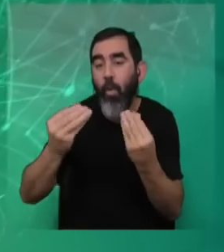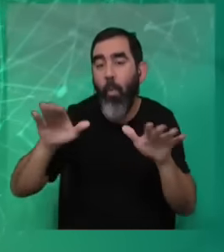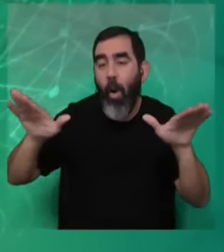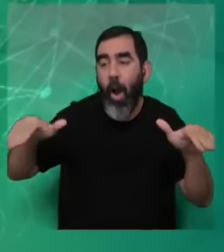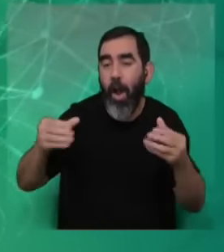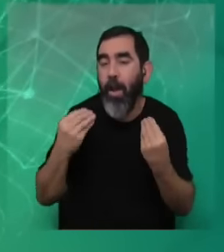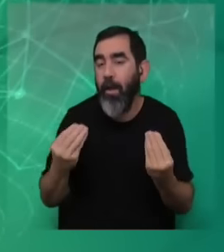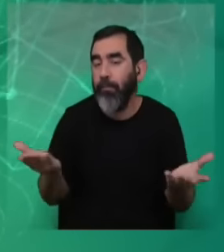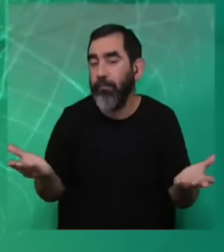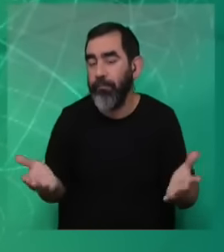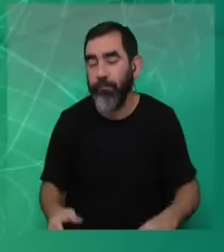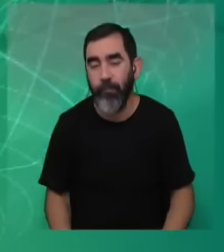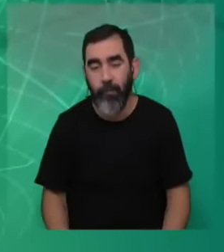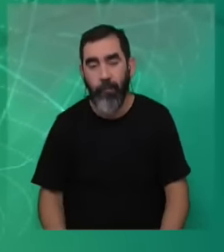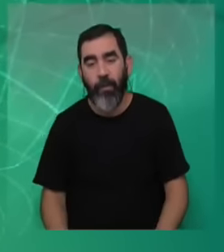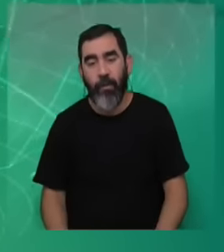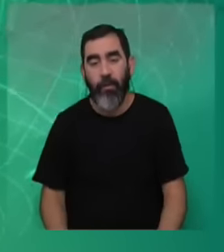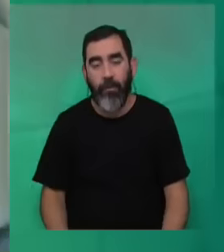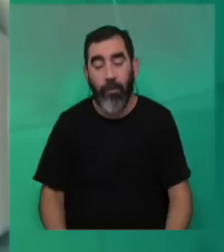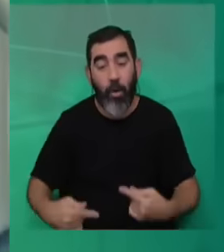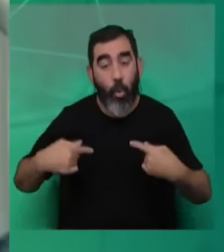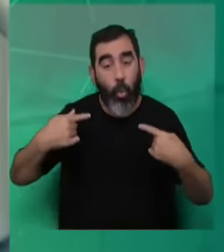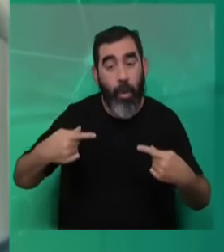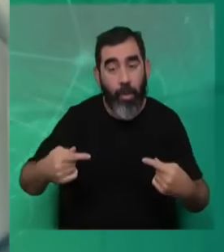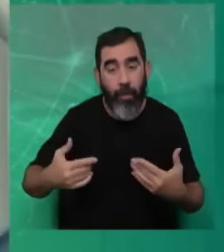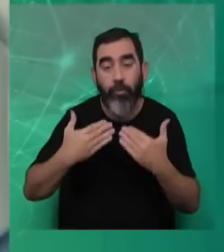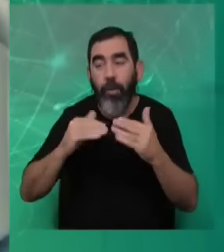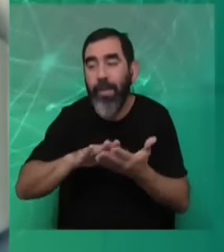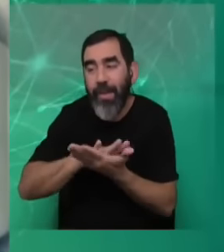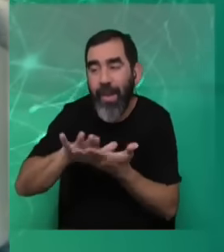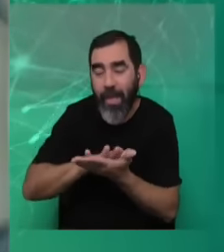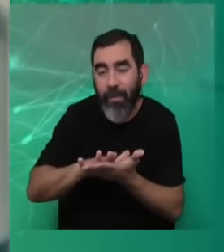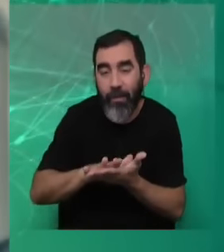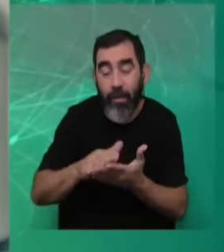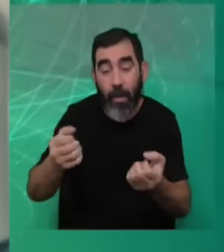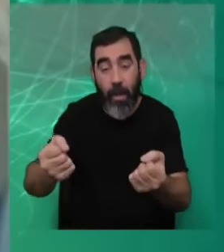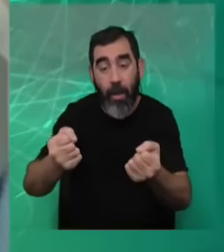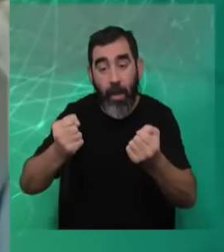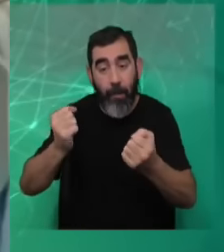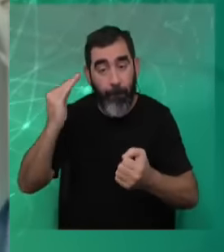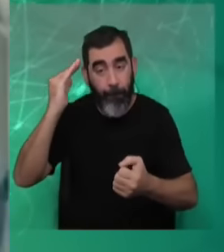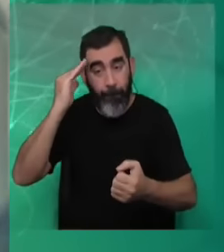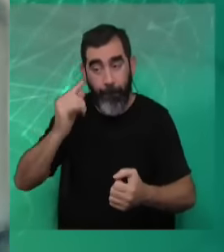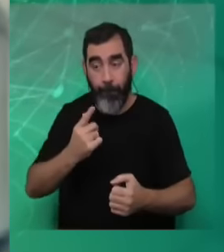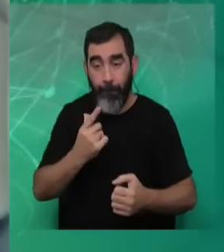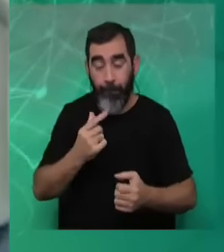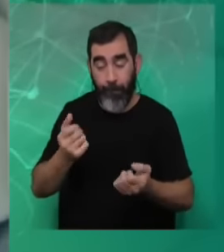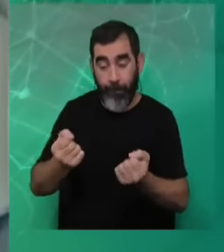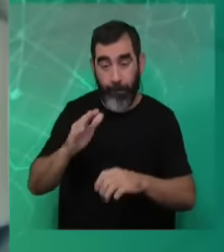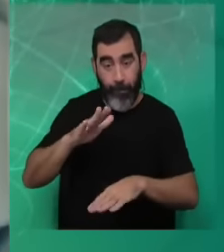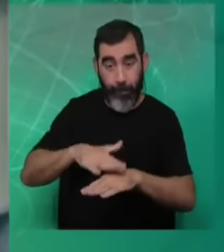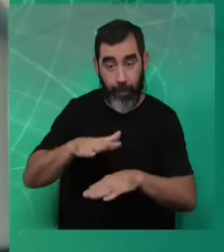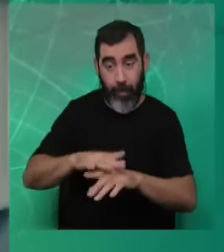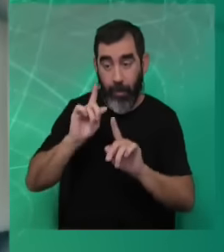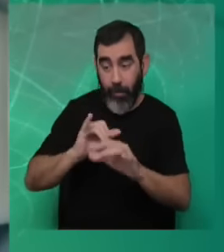alas Cómo quedaba el tren de aterrizaje no hacíamos nada y el capitán que de mi punto de vista era el que tendría